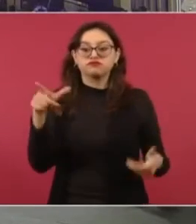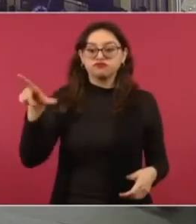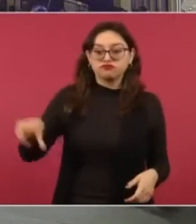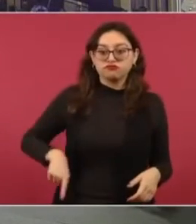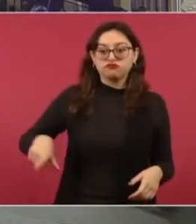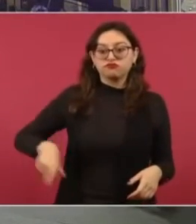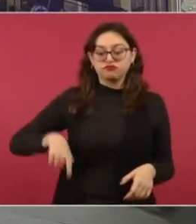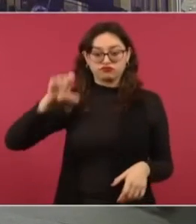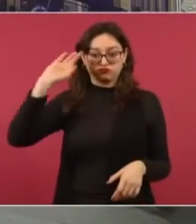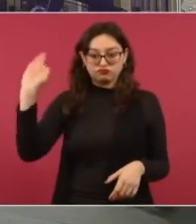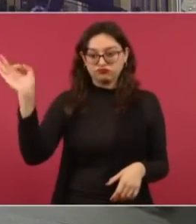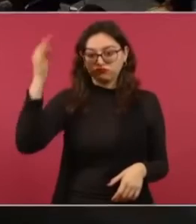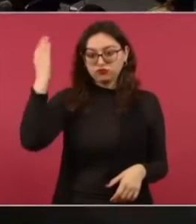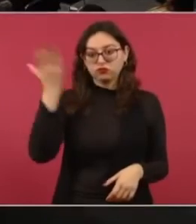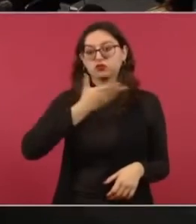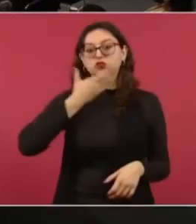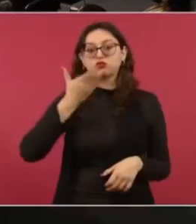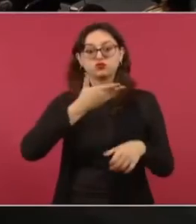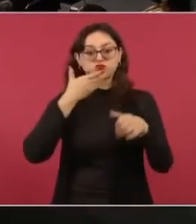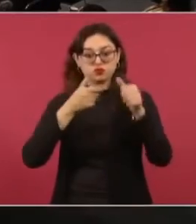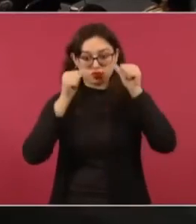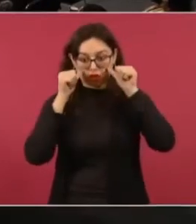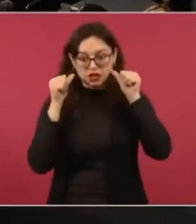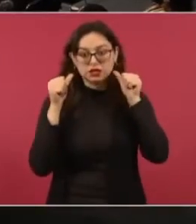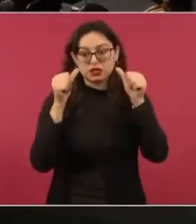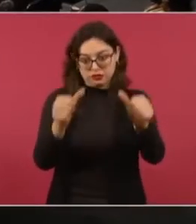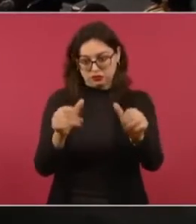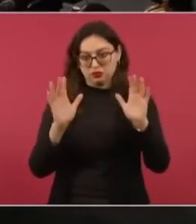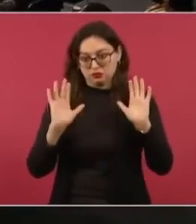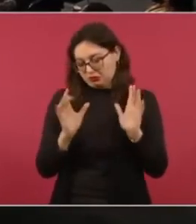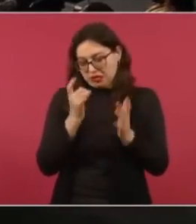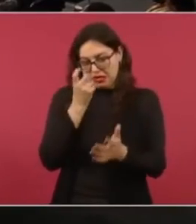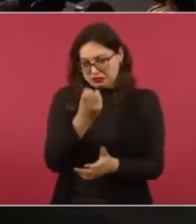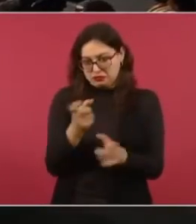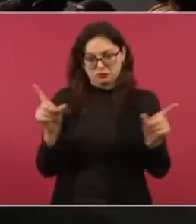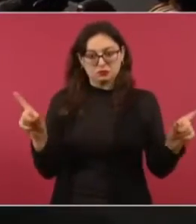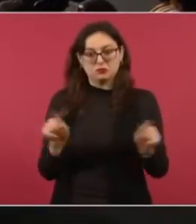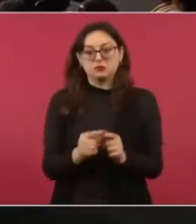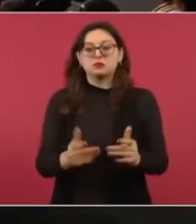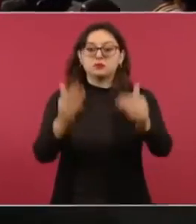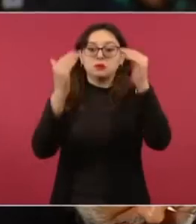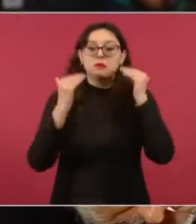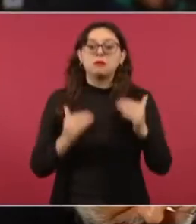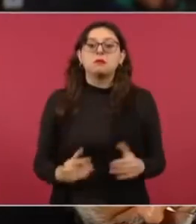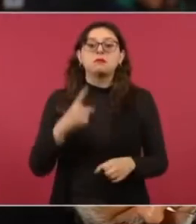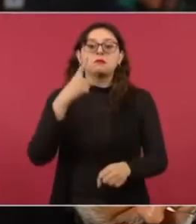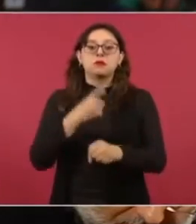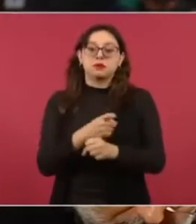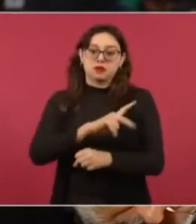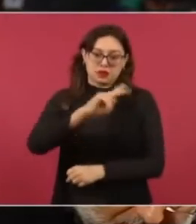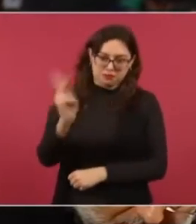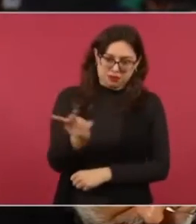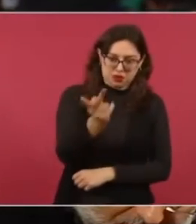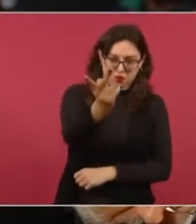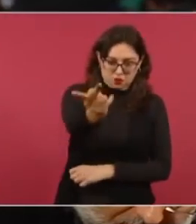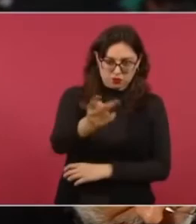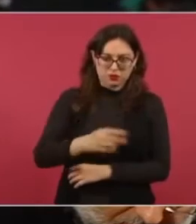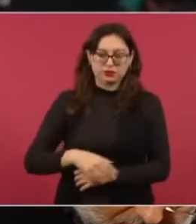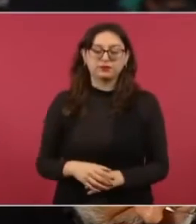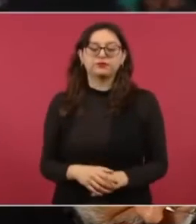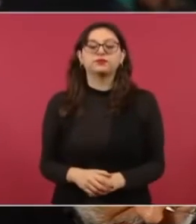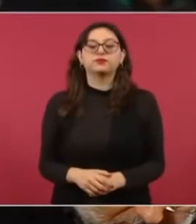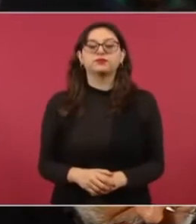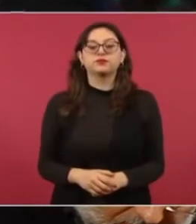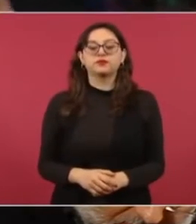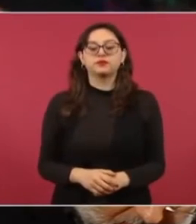que se tocan aquí en la matutina. Mi primera pregunta, señor presidente, es: el día de ayer mencionaba usted que la